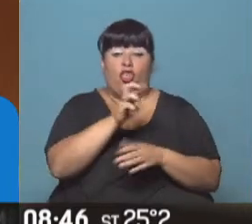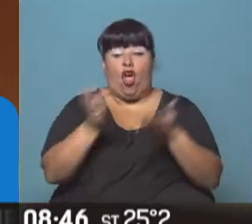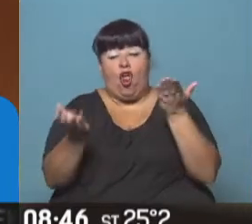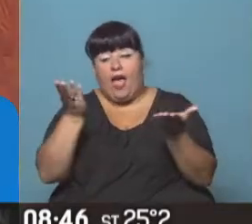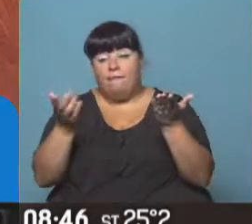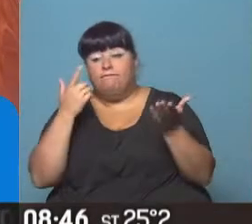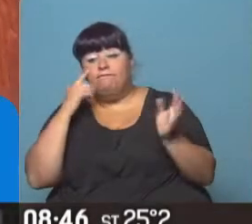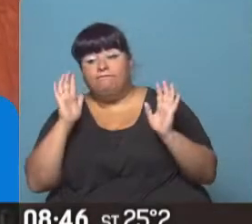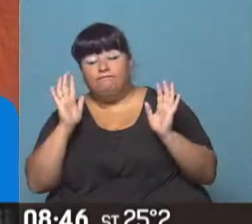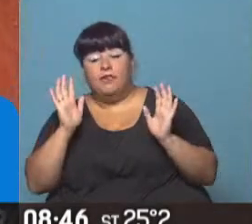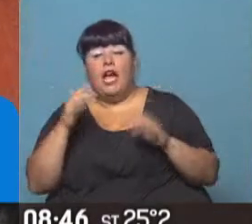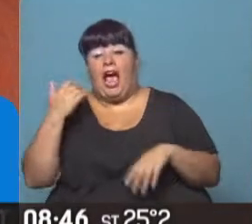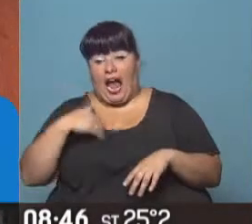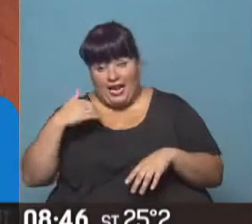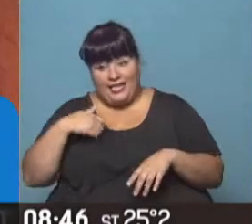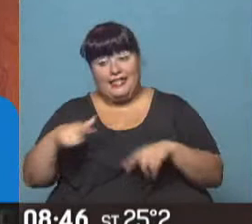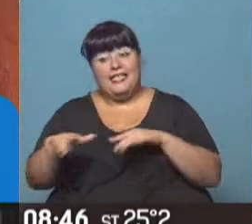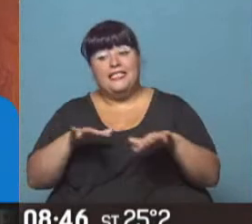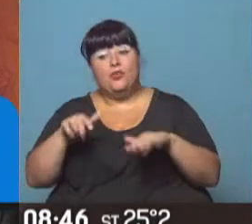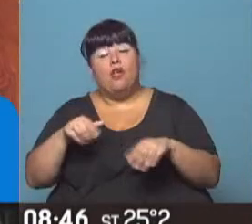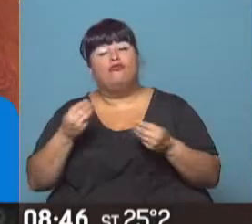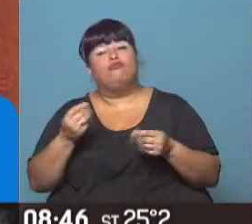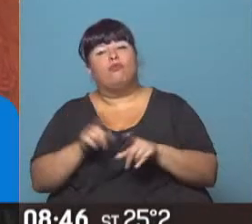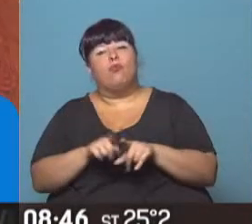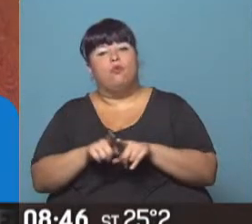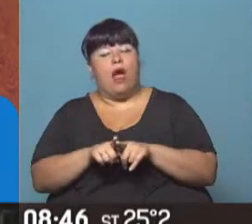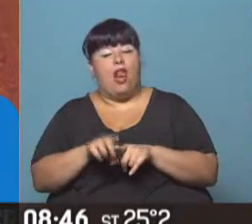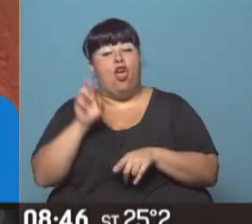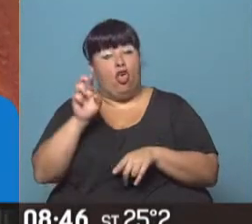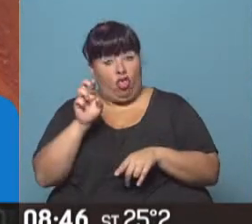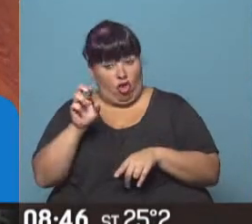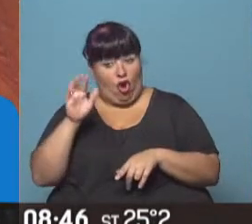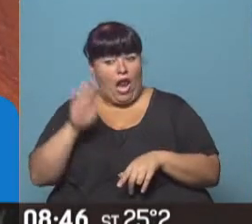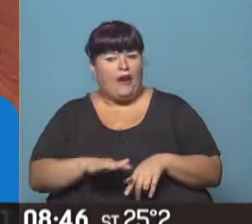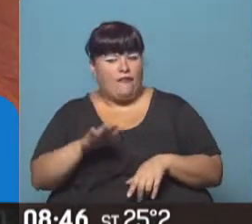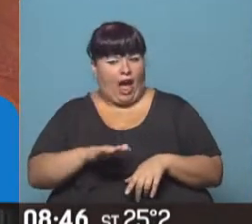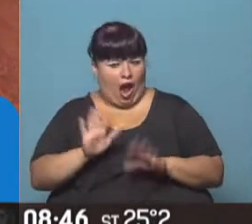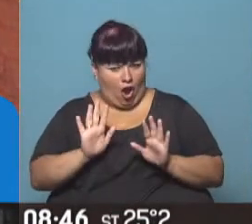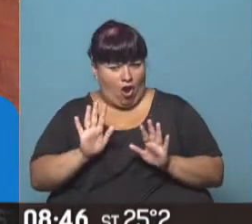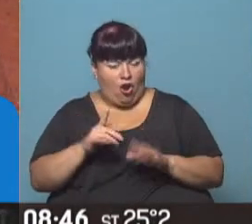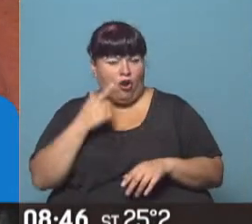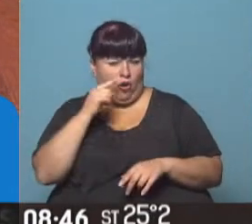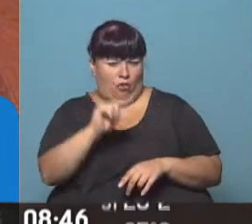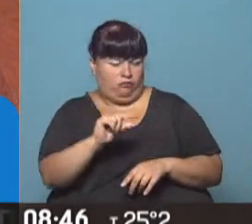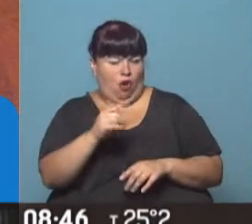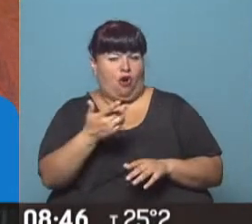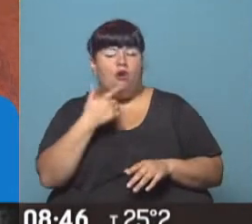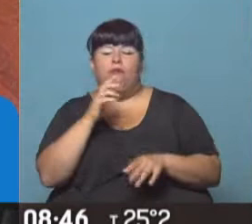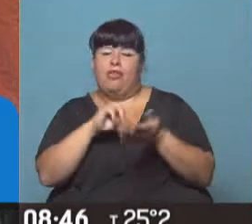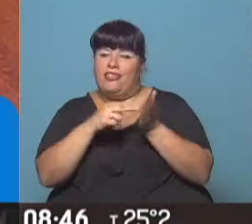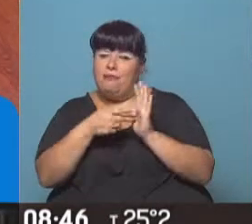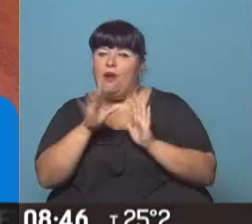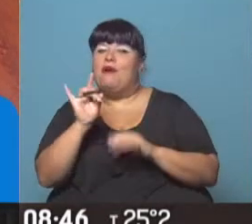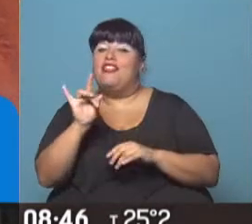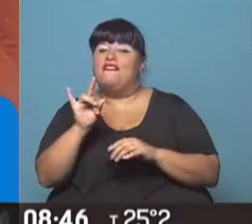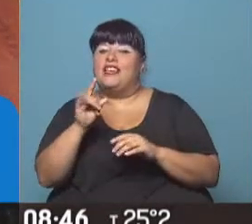cambio. Argentina está en una situación de el tipo de cambio está realmente bajo, lo que dificulta una